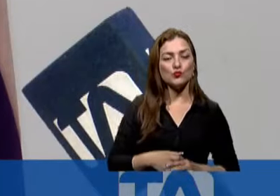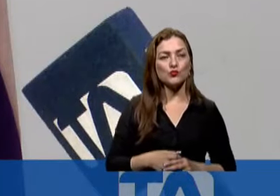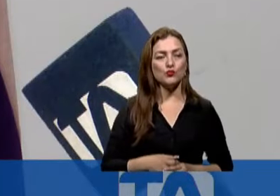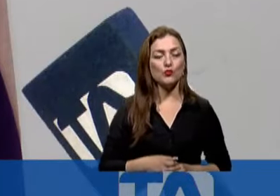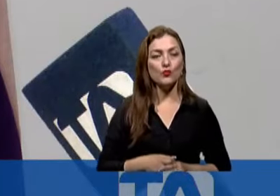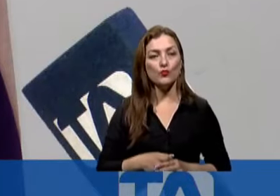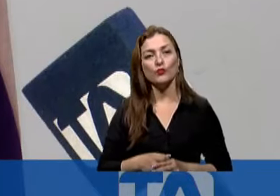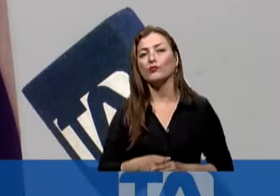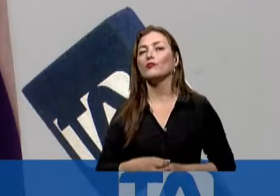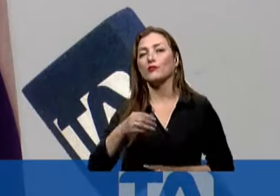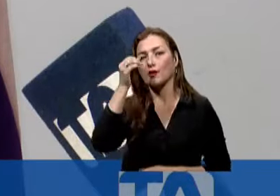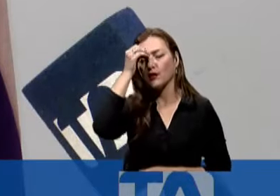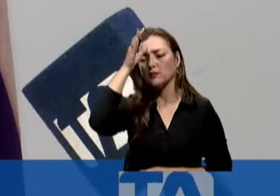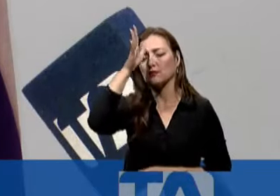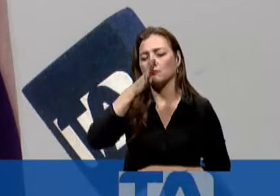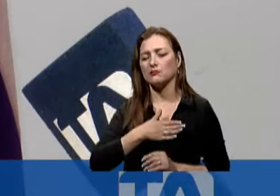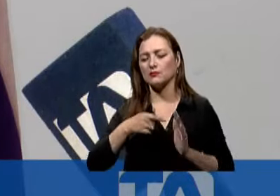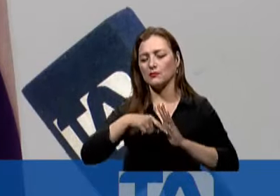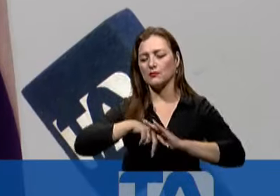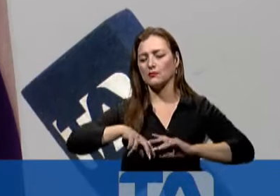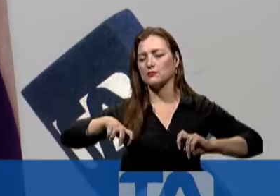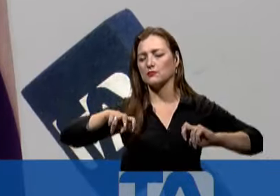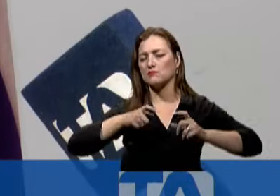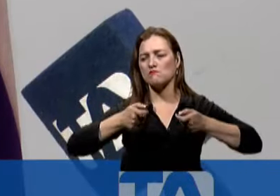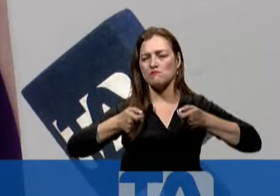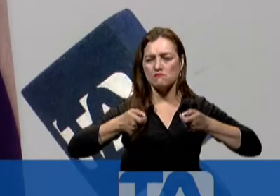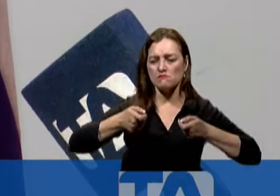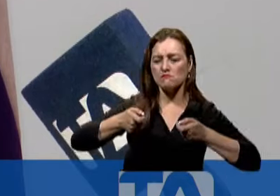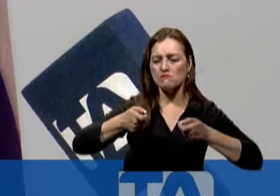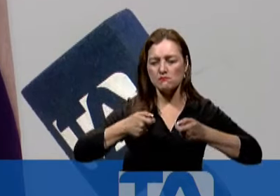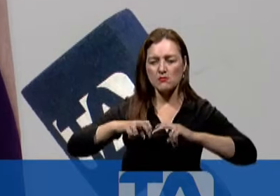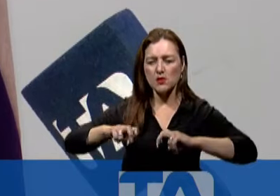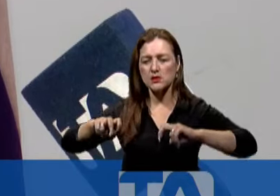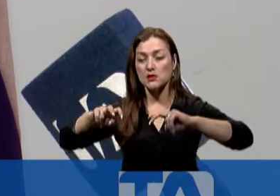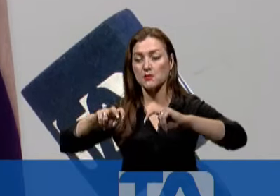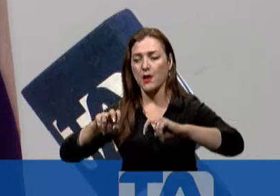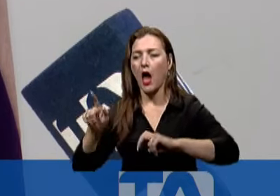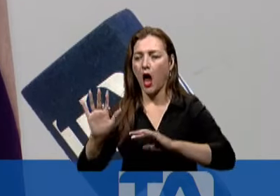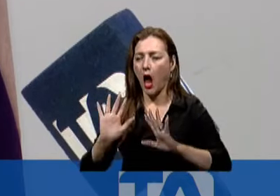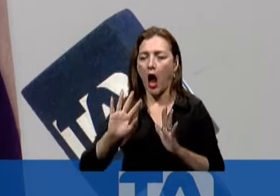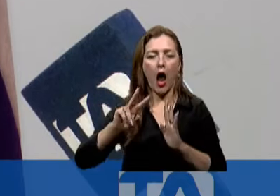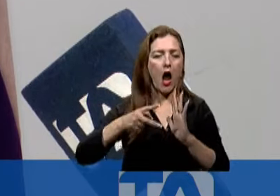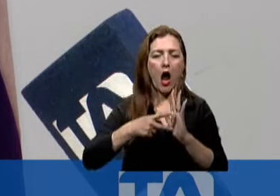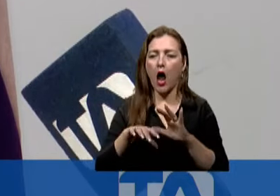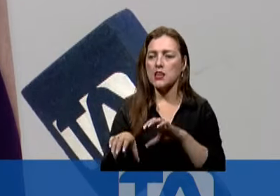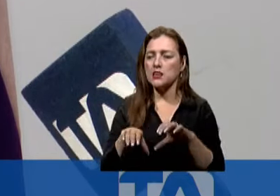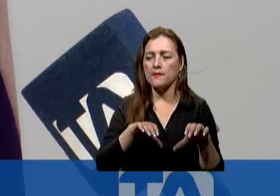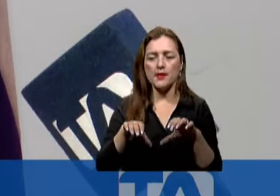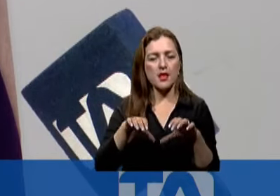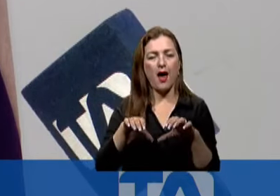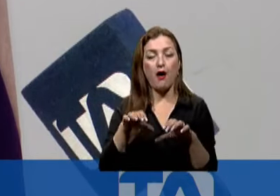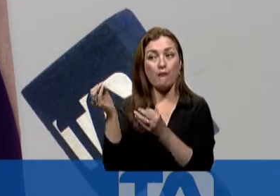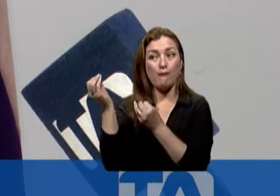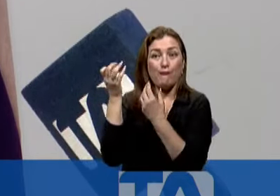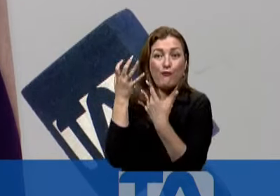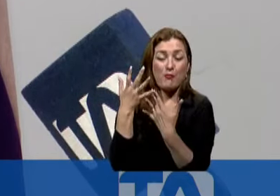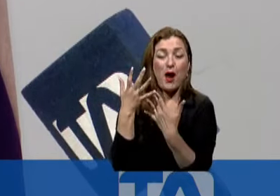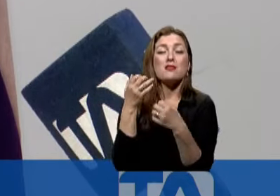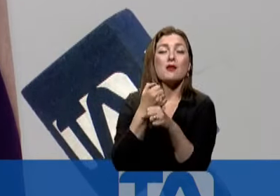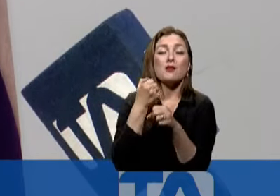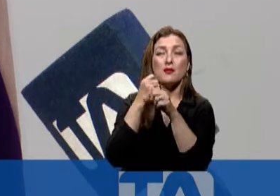inteligencia táctica, la inteligencia operativa, toda vez que información estamos trabajando ya también con la